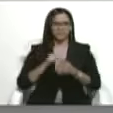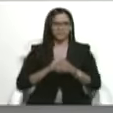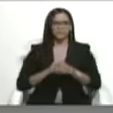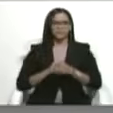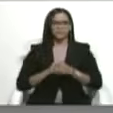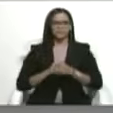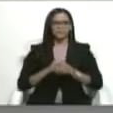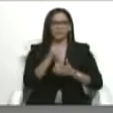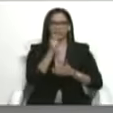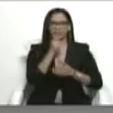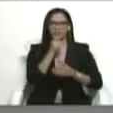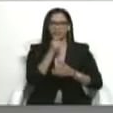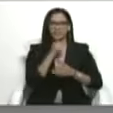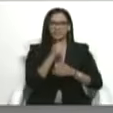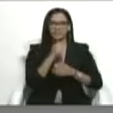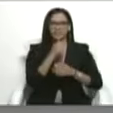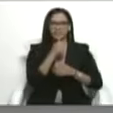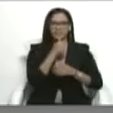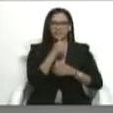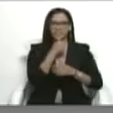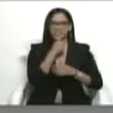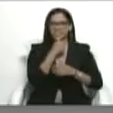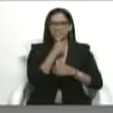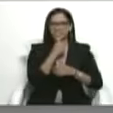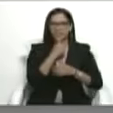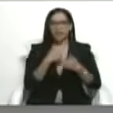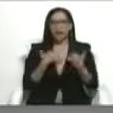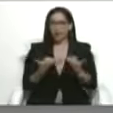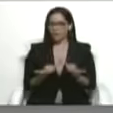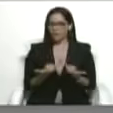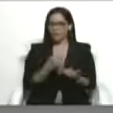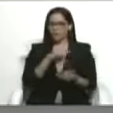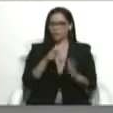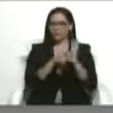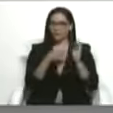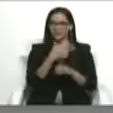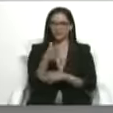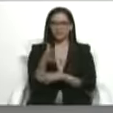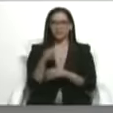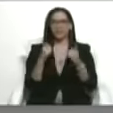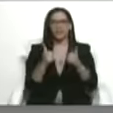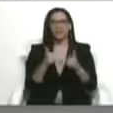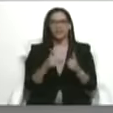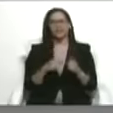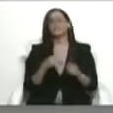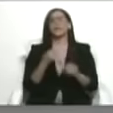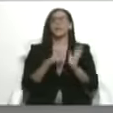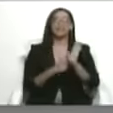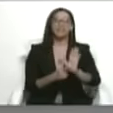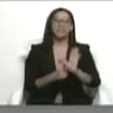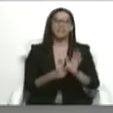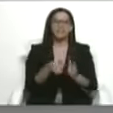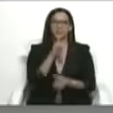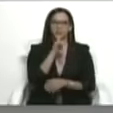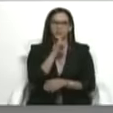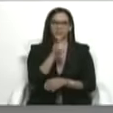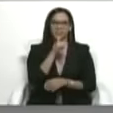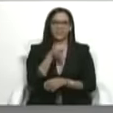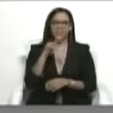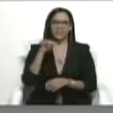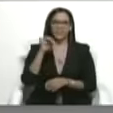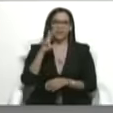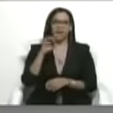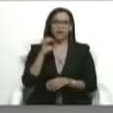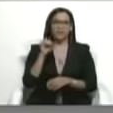Si se preguntan qué viene ahora en nuestro programa 360, pues bien, resulta que cuando estábamos presentando el reporte de Nini Caulis